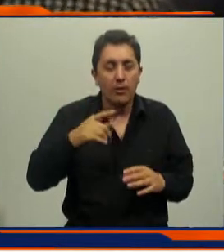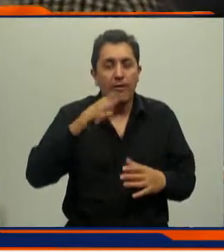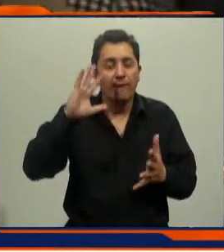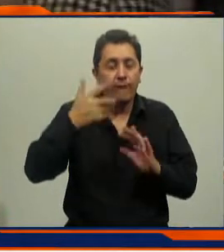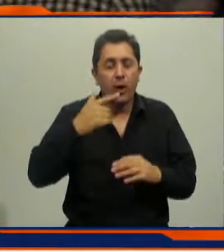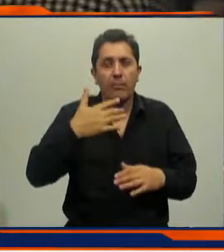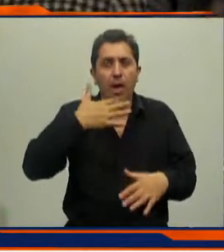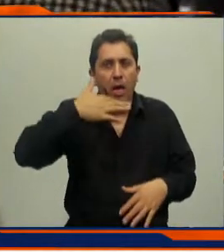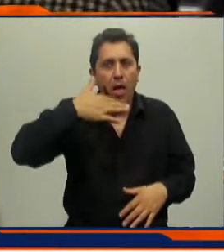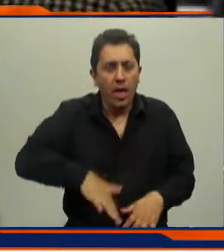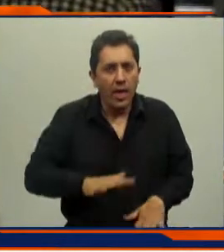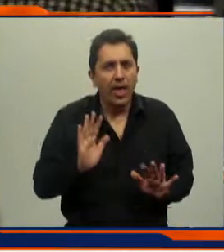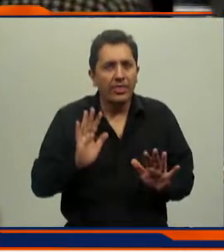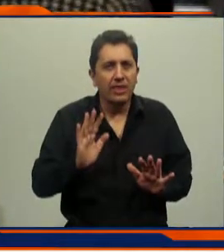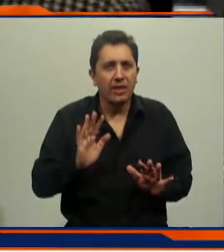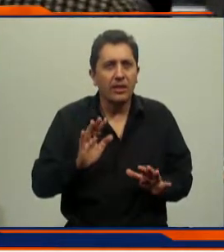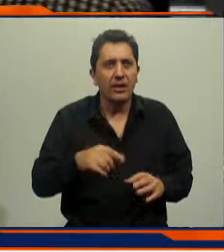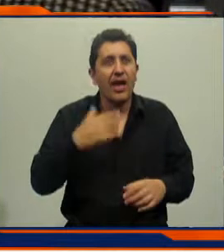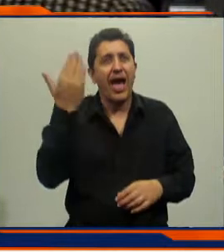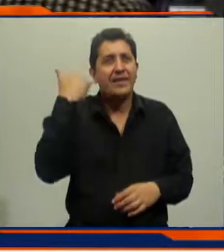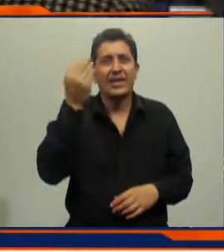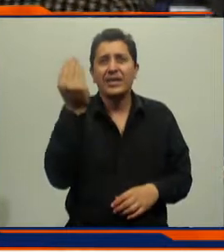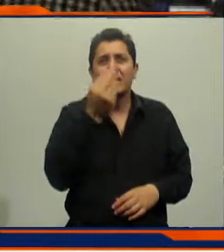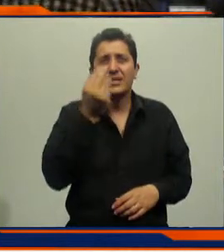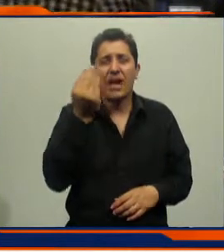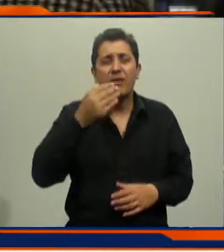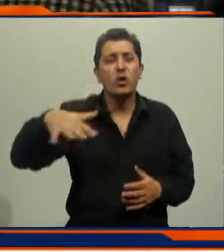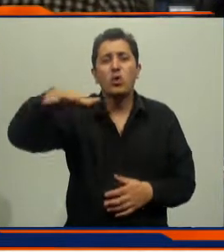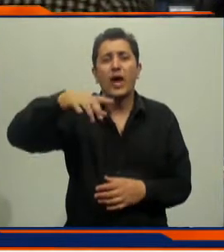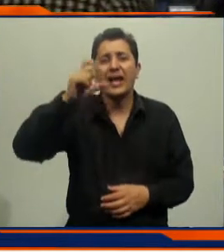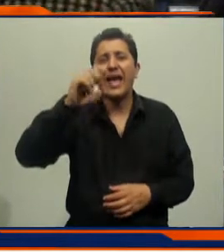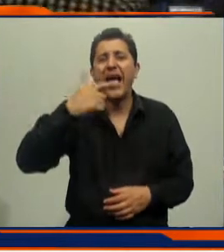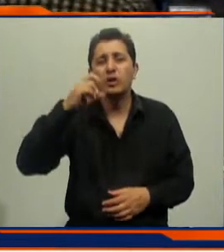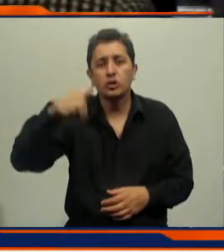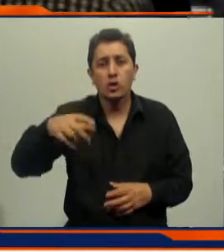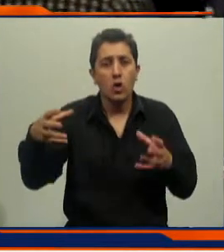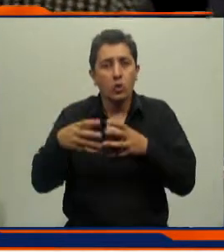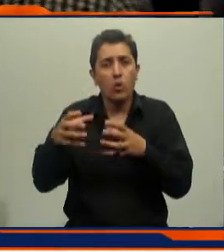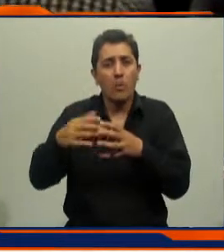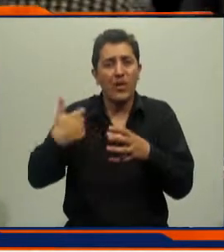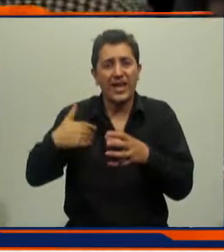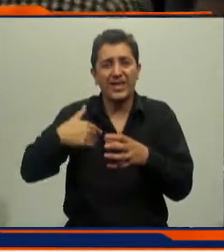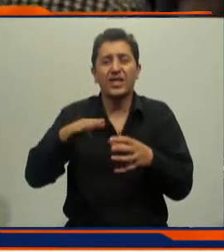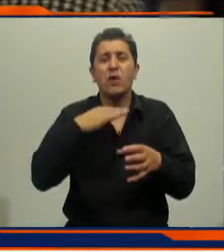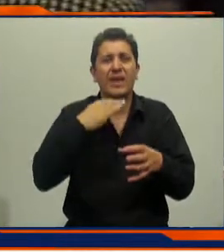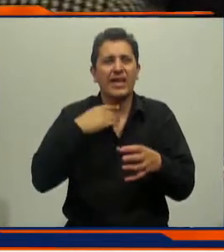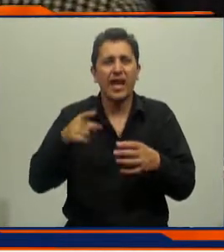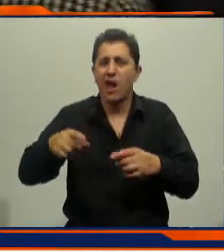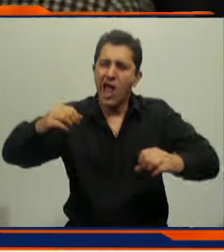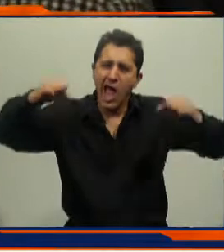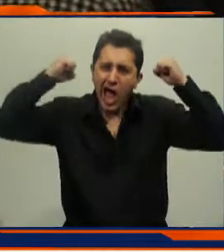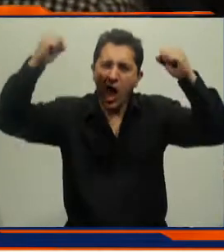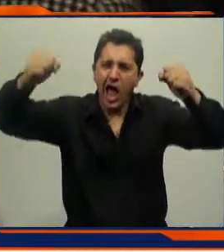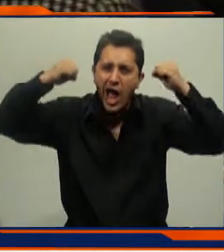la concientización de la pelea ocurrió el sábado en Carson, cuando un grupo de argentinos y de mexicanos empezaron a